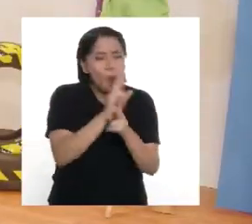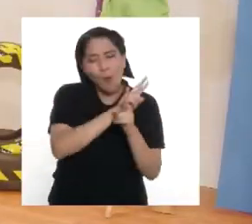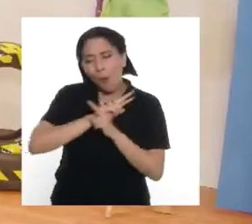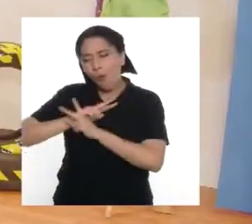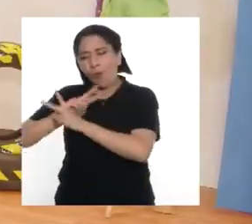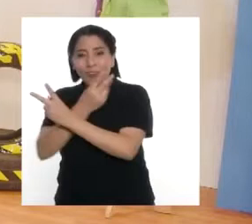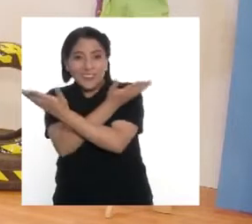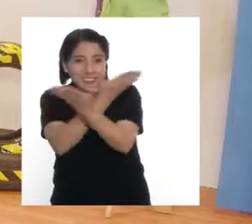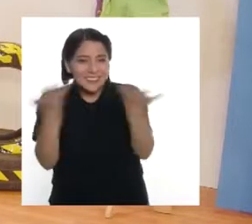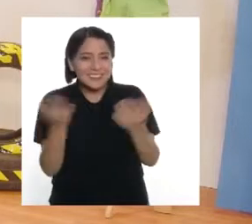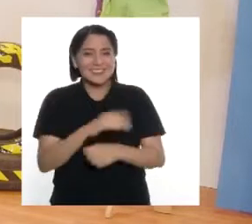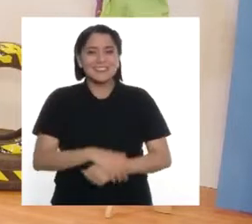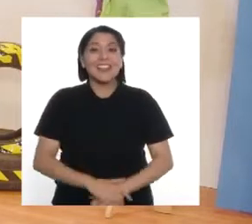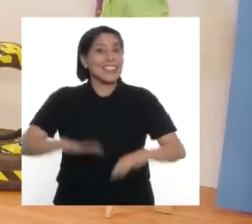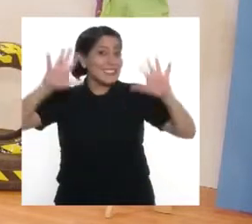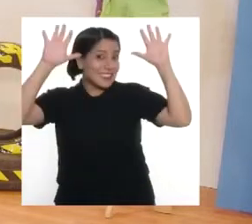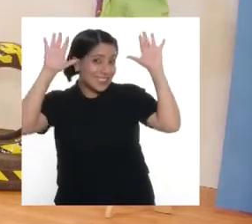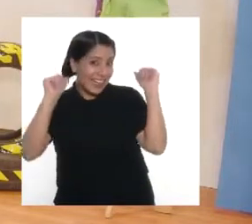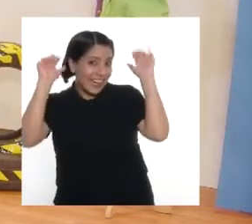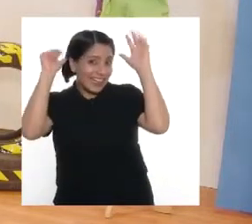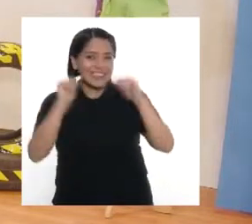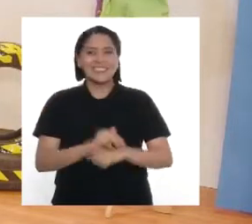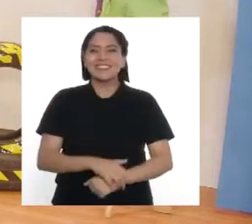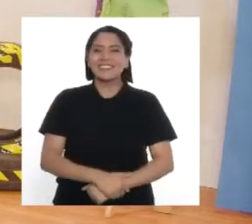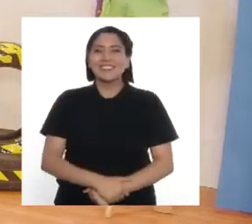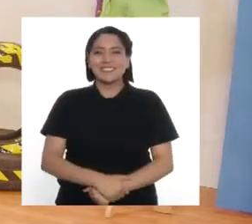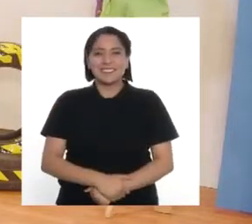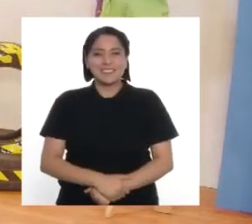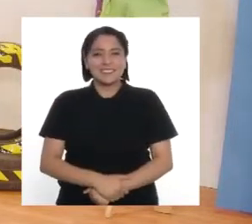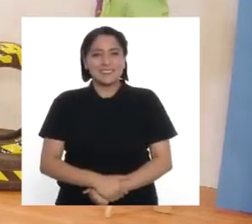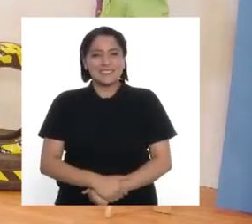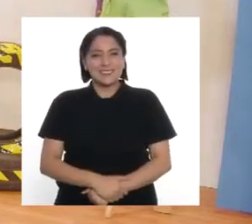Cuídense mucho, chicos y chicas. ¡Chao!